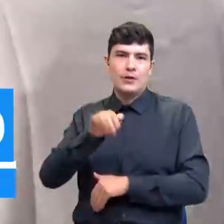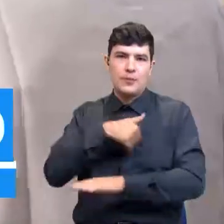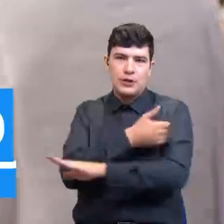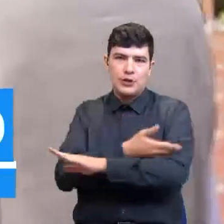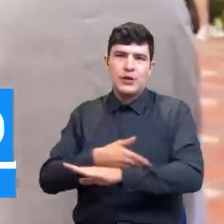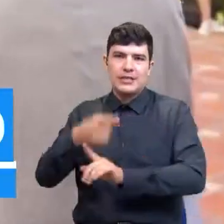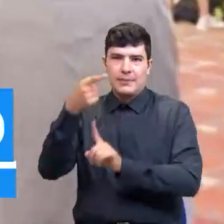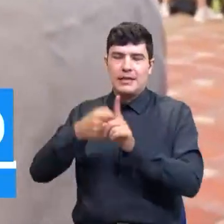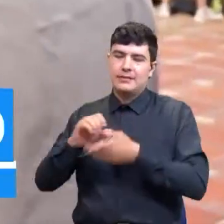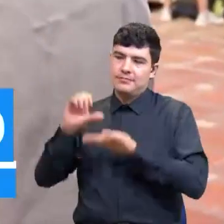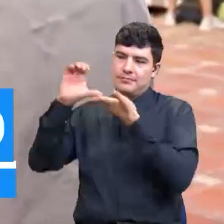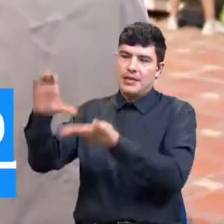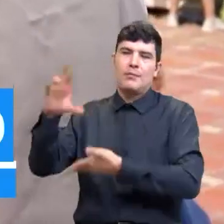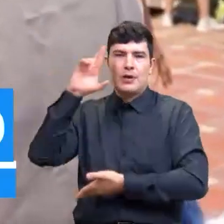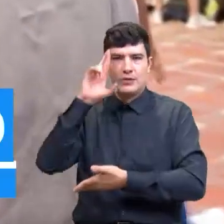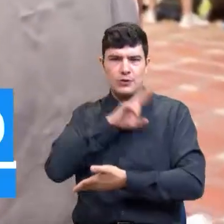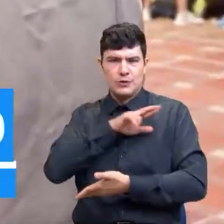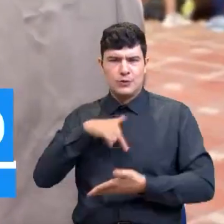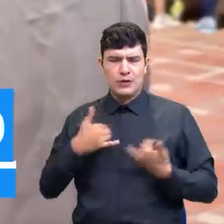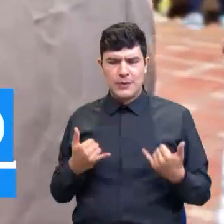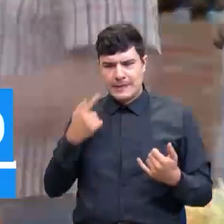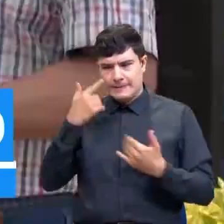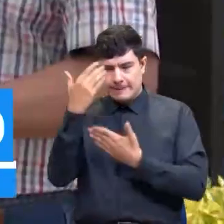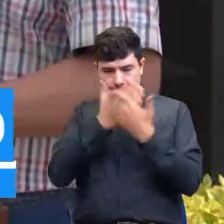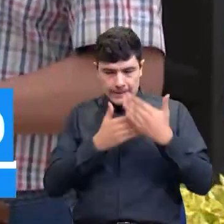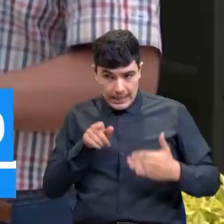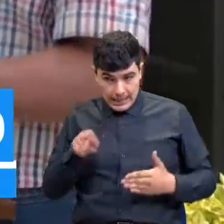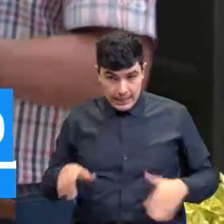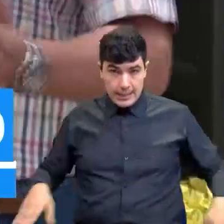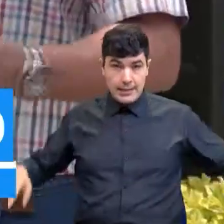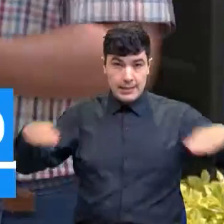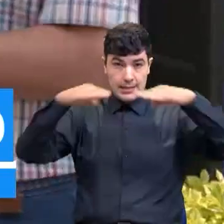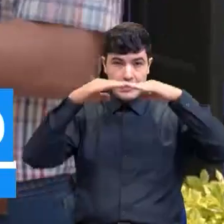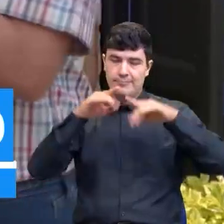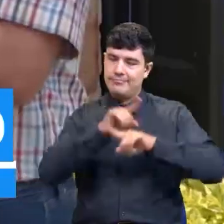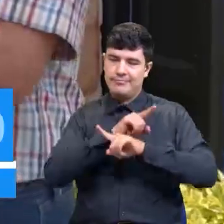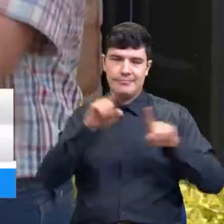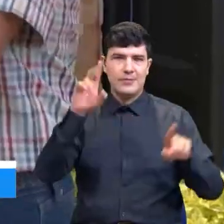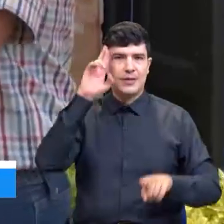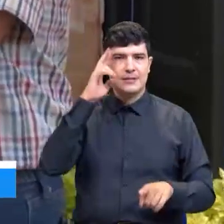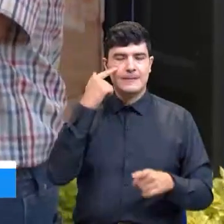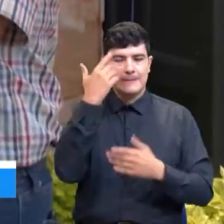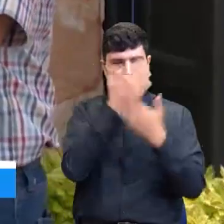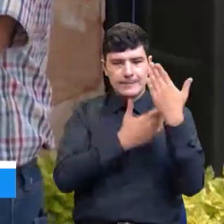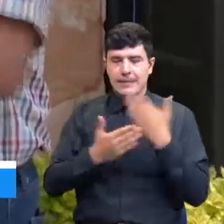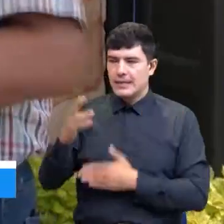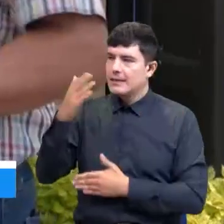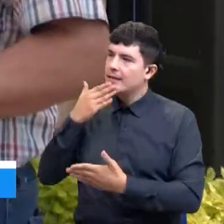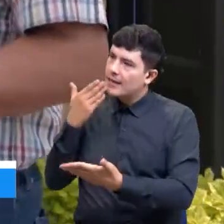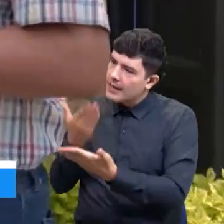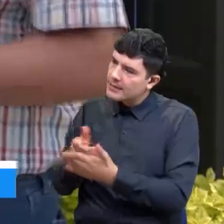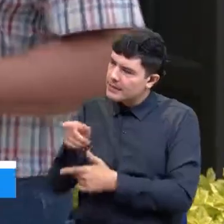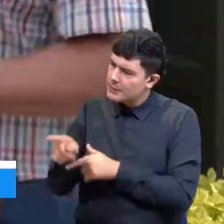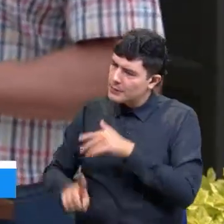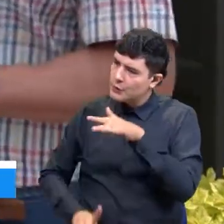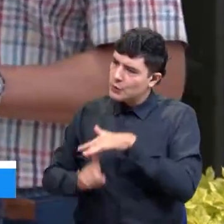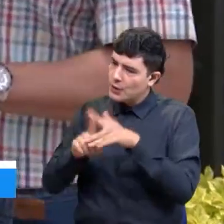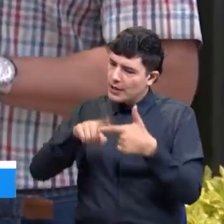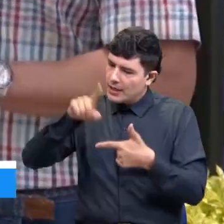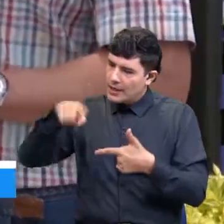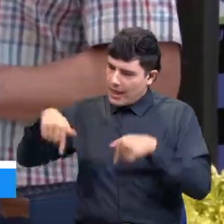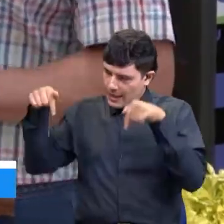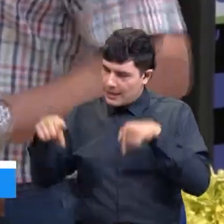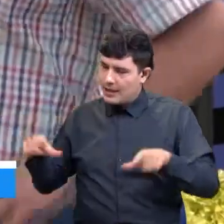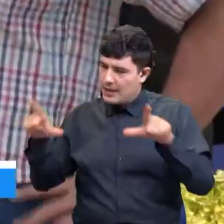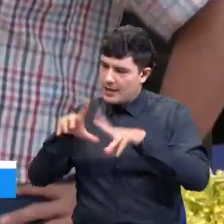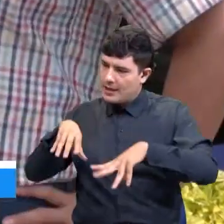gracias por estas cifras estamos acá en vivo para Oriente noticia es un gusto tenerlo acá Y pues la invitación es que cada vez que salgan numeritos Pues nos los dio a conocer